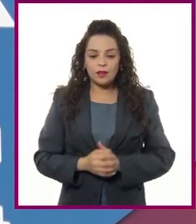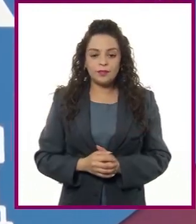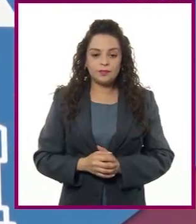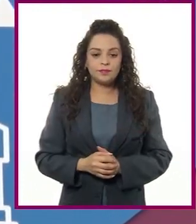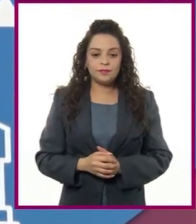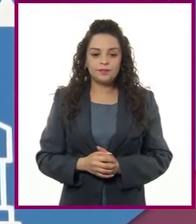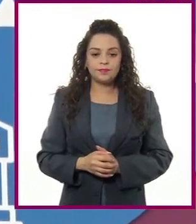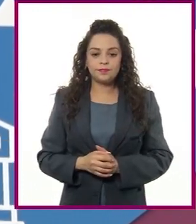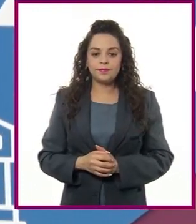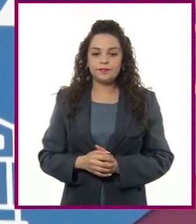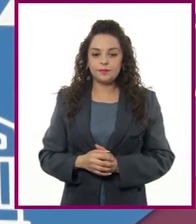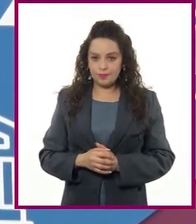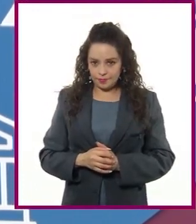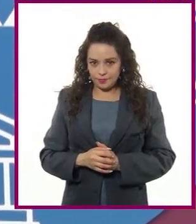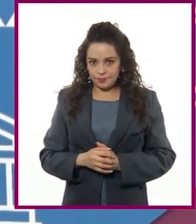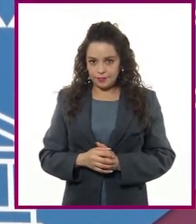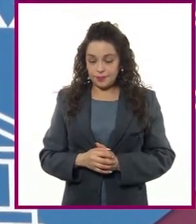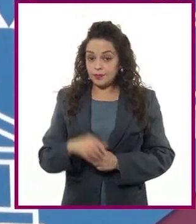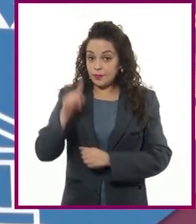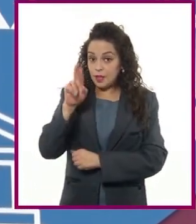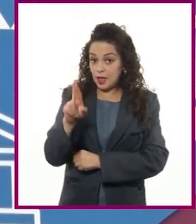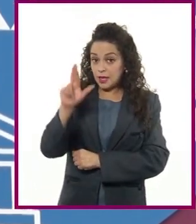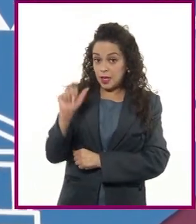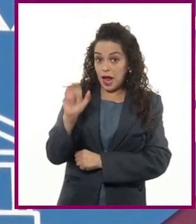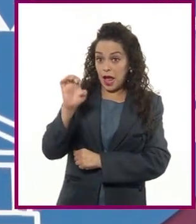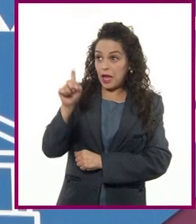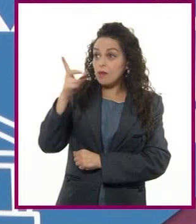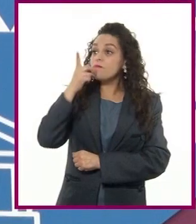De acuerdo con la Real Academia Española,